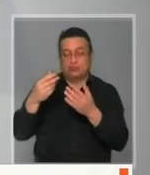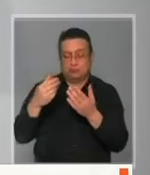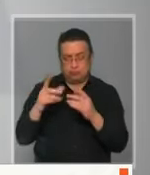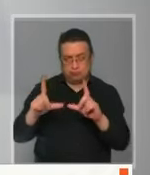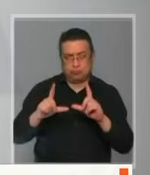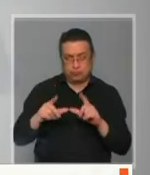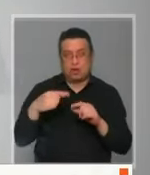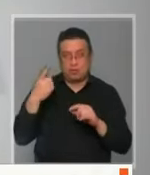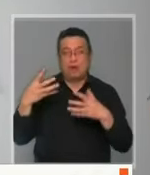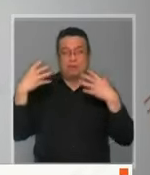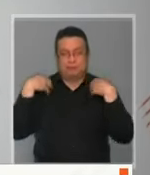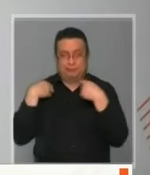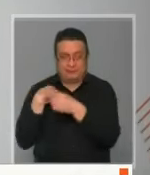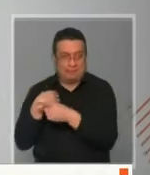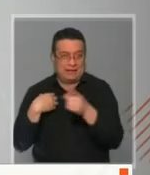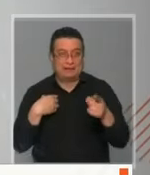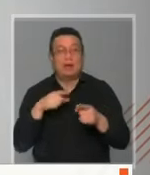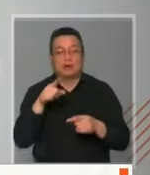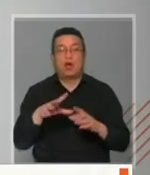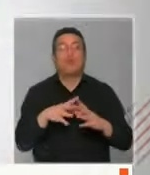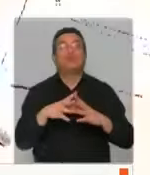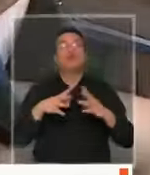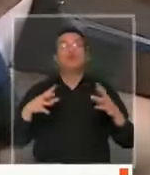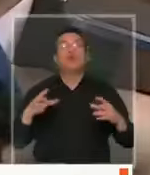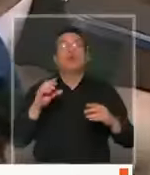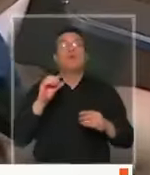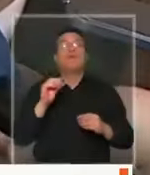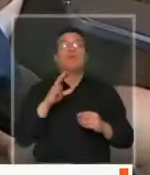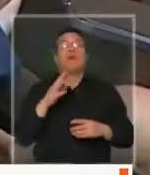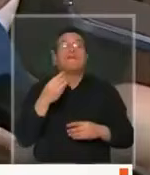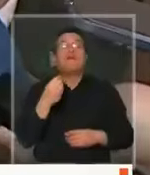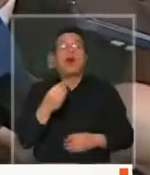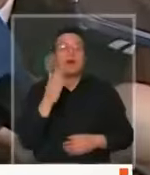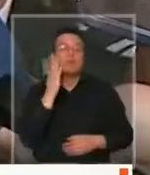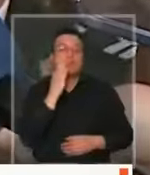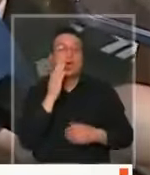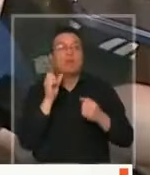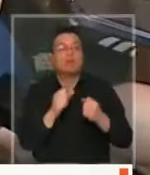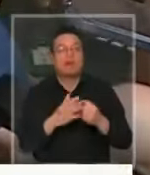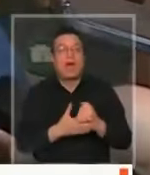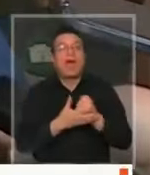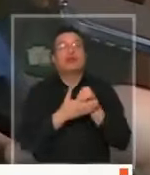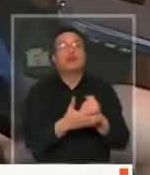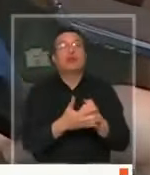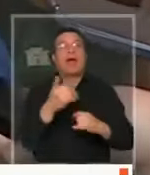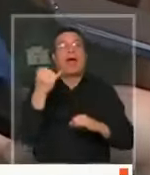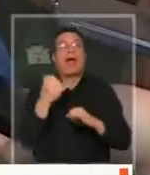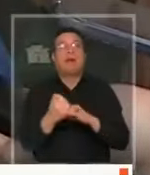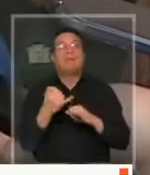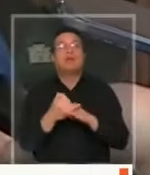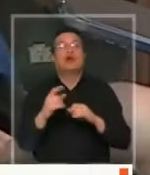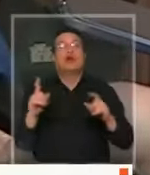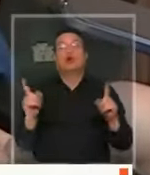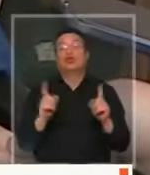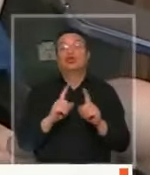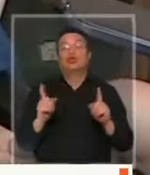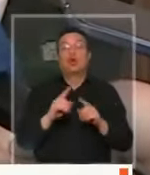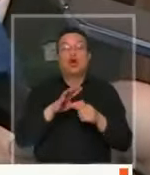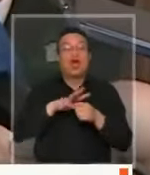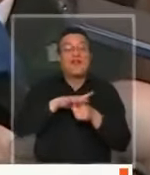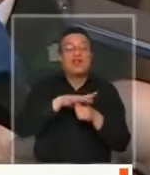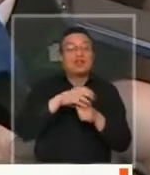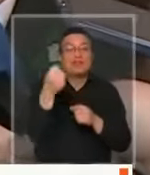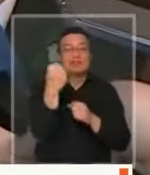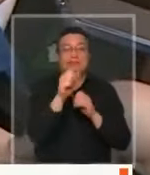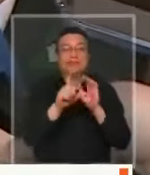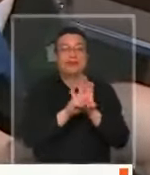Norte. Aquí ha habido un exceso de buena fe y de tratar de ayudar a una persona amiga, no en una influencia ilegítima,